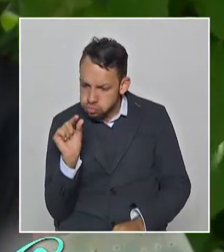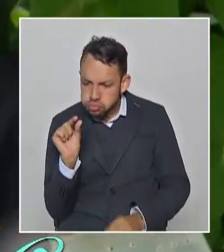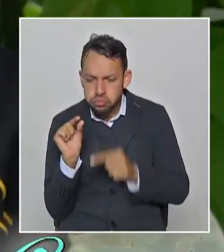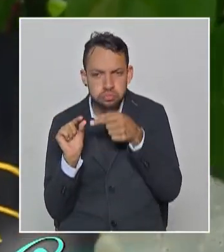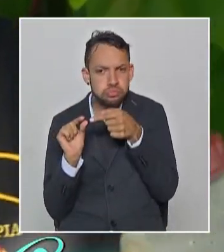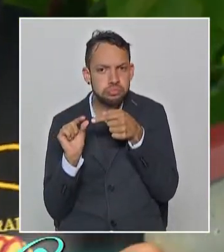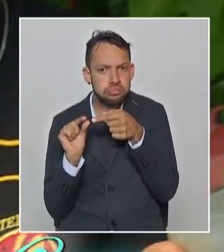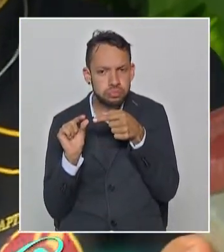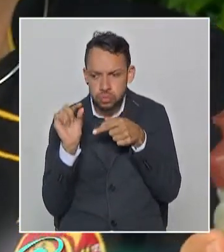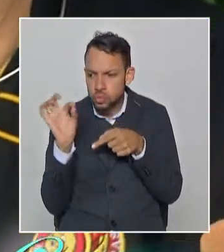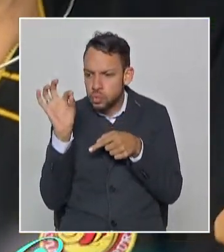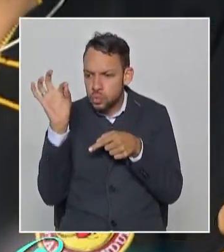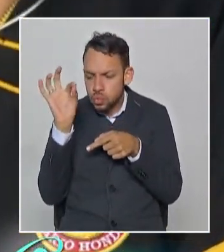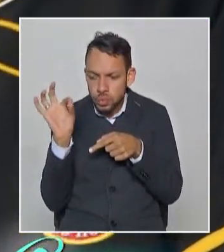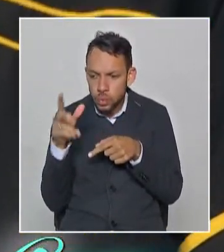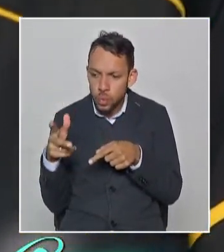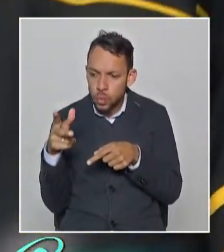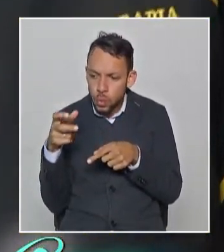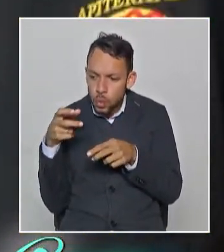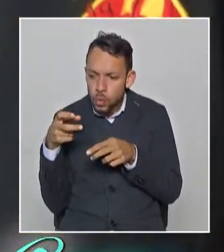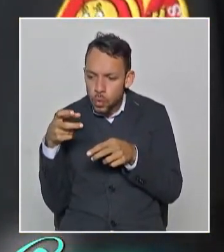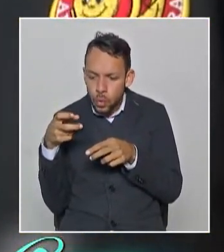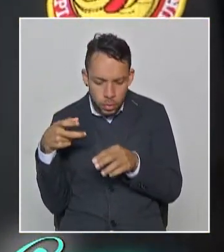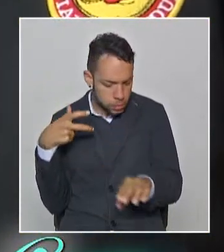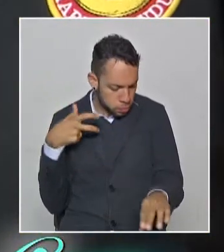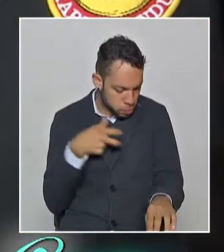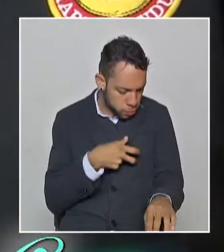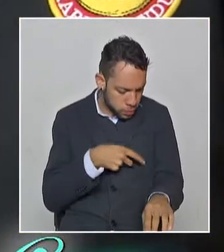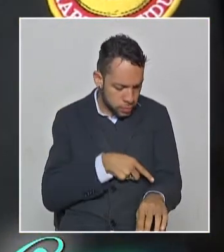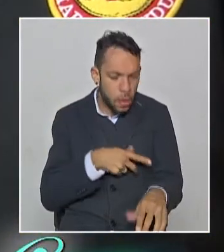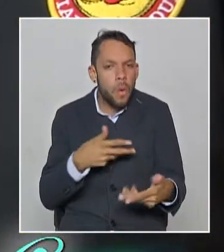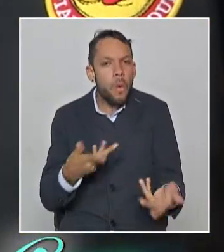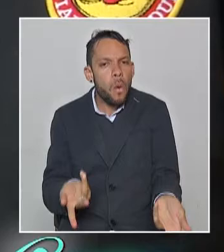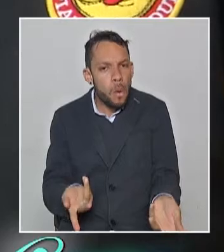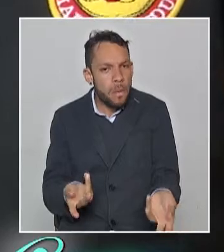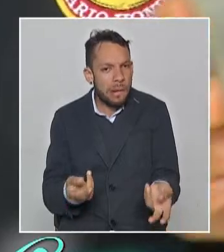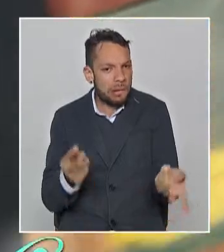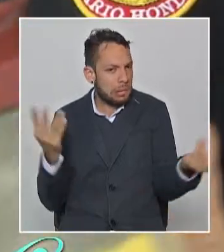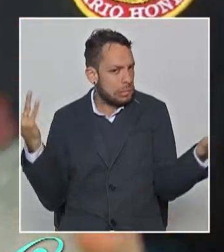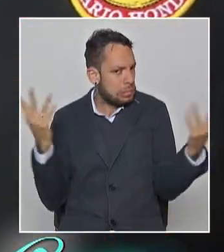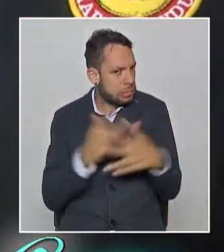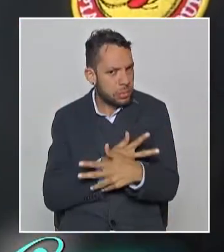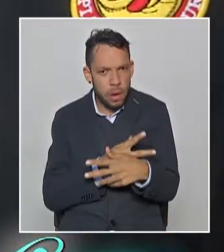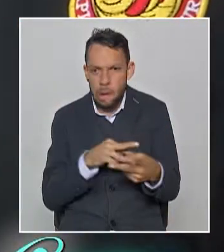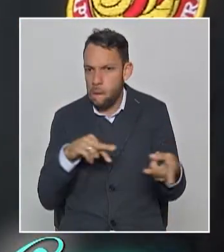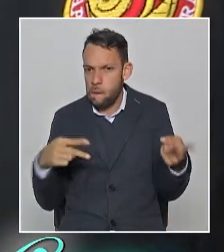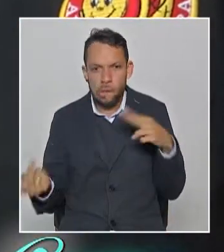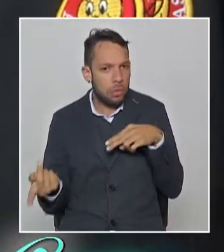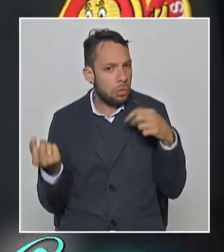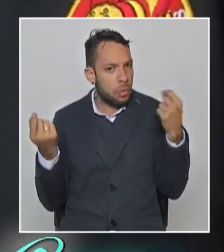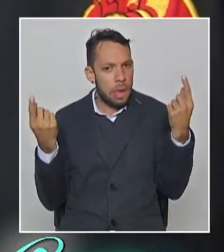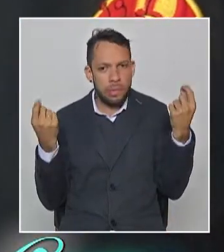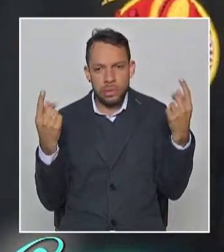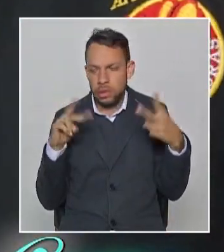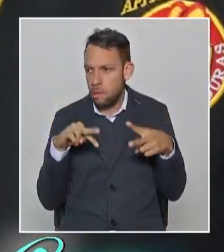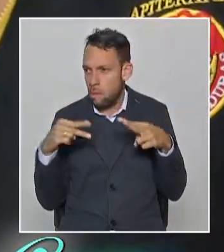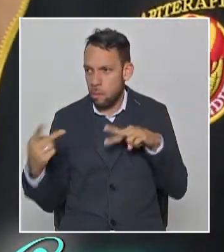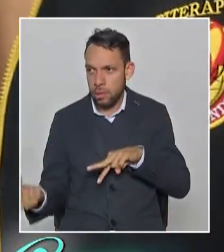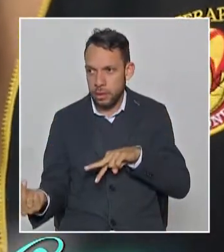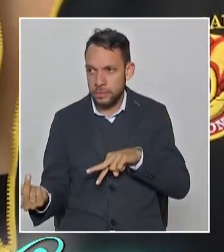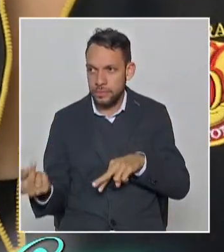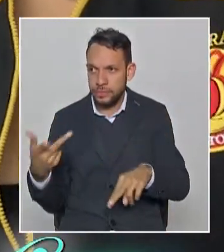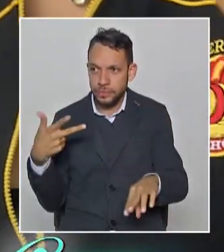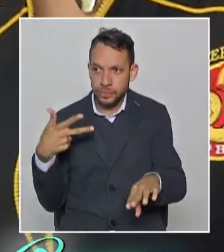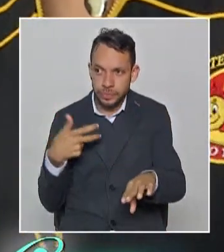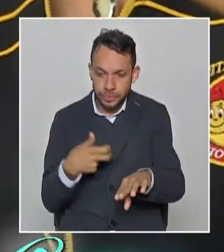abejita de estas, ¿cómo hacen para sacar ese poquito de digamos, de toxina que tiene y poder